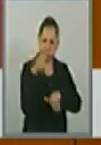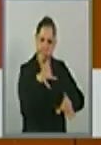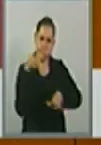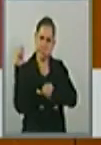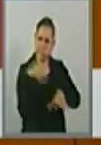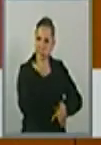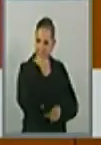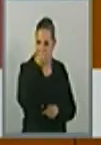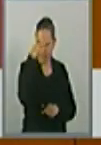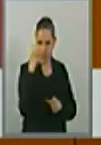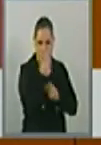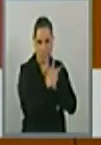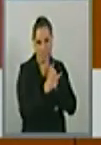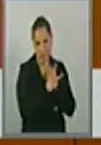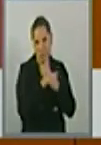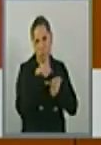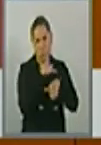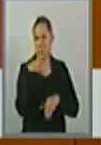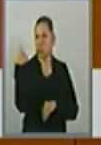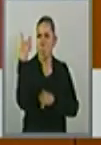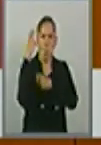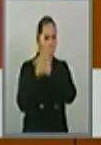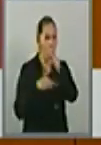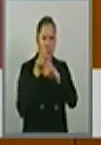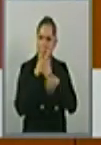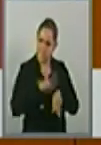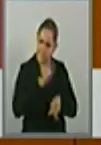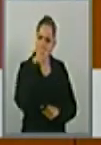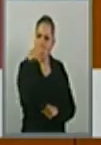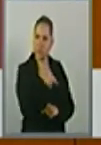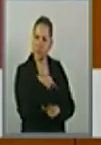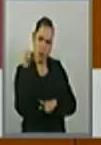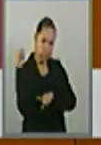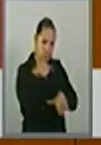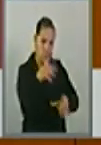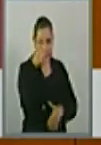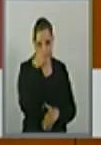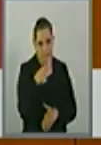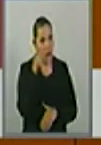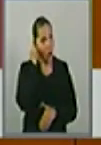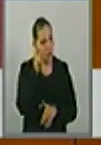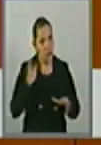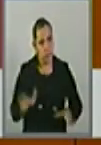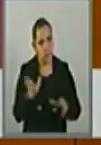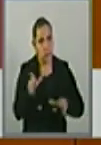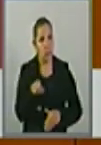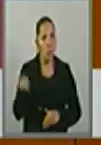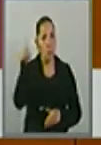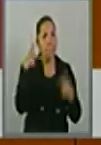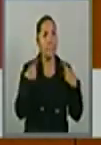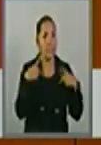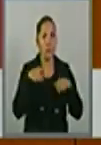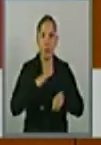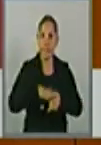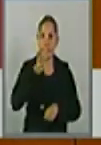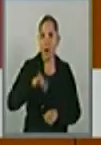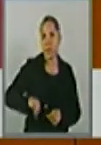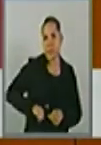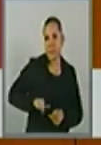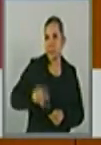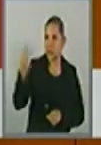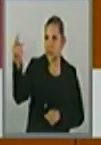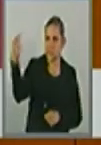dándole confianza a los estudiantes interesados en estudiar en nuestras escuelas por estar en